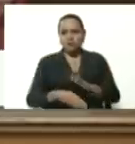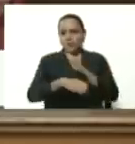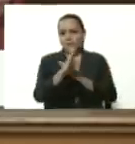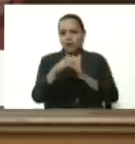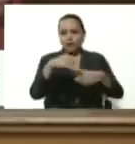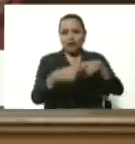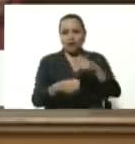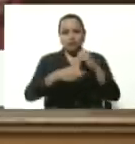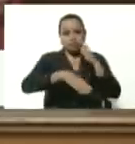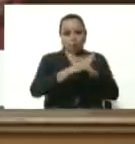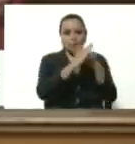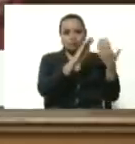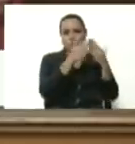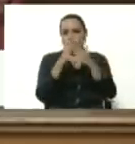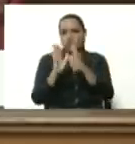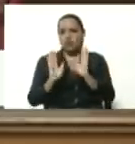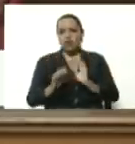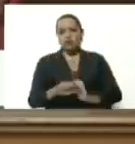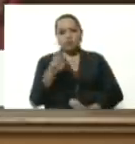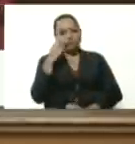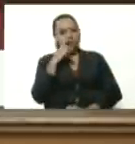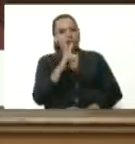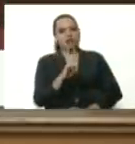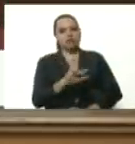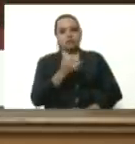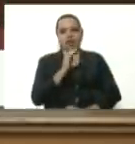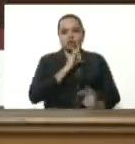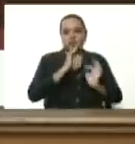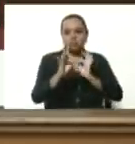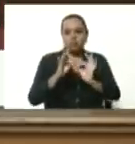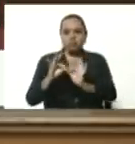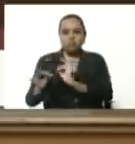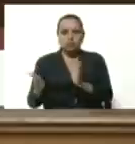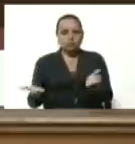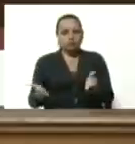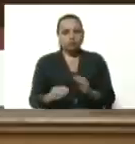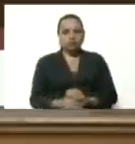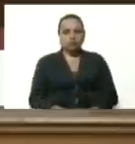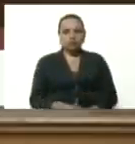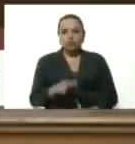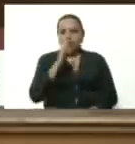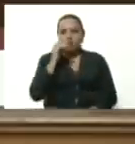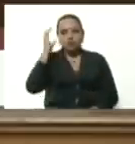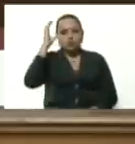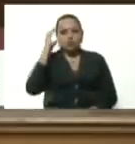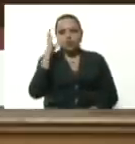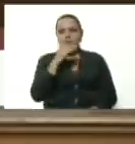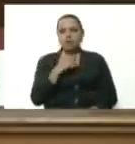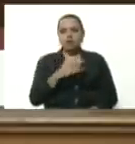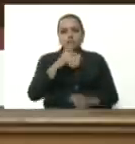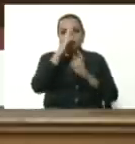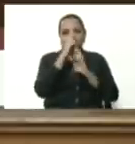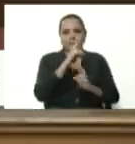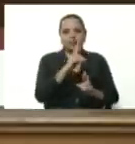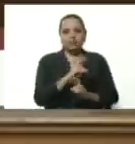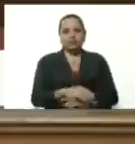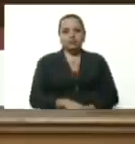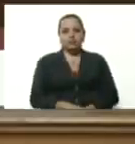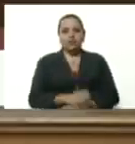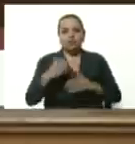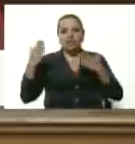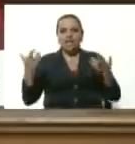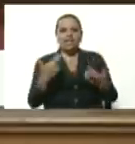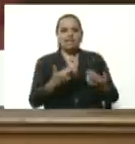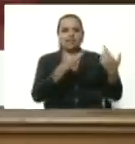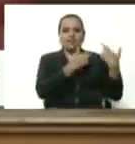comunidad. Imaginen el desastre que iba a ocurrir ahí. Inconscientes, irresponsables es lo que son. No grandes,